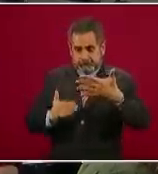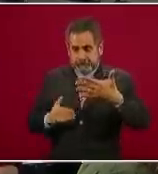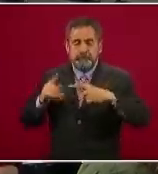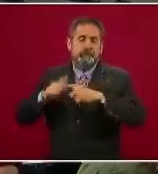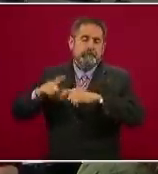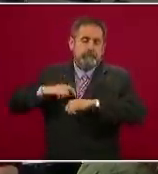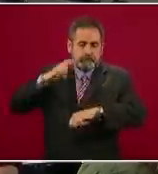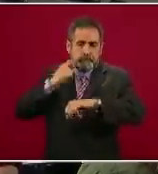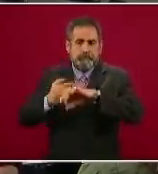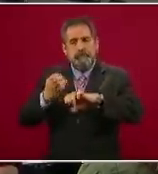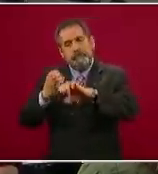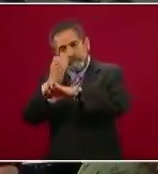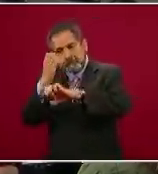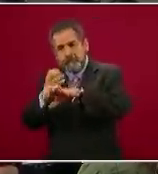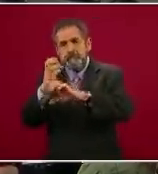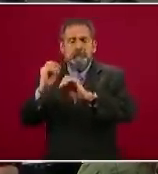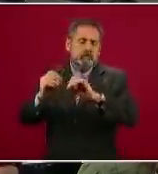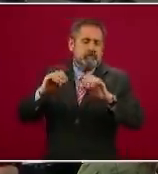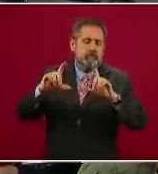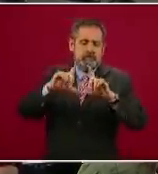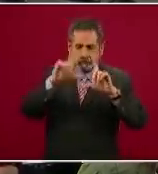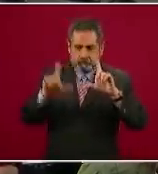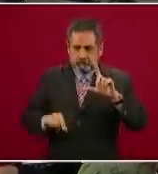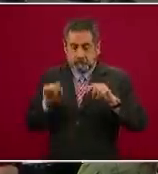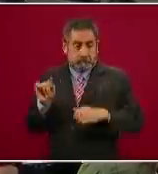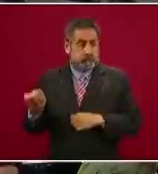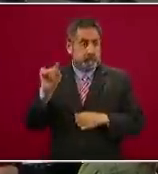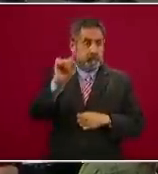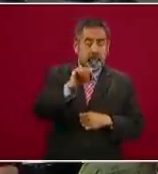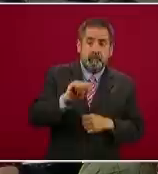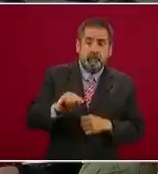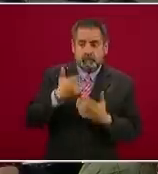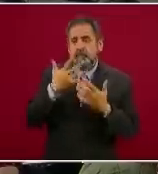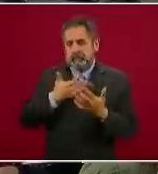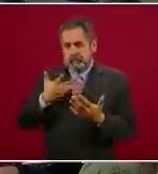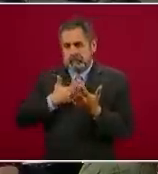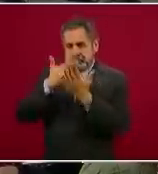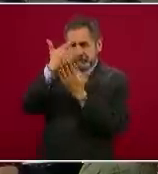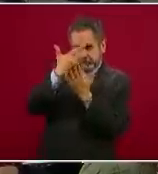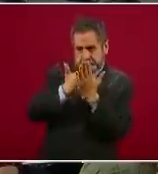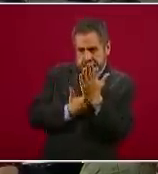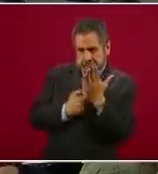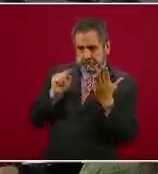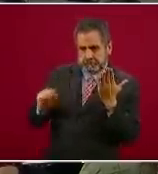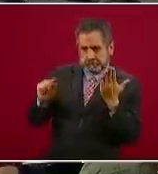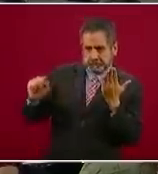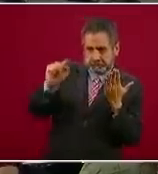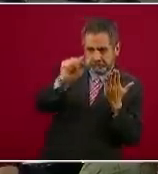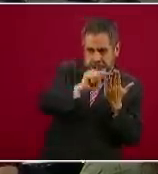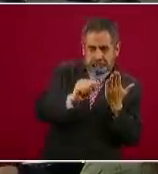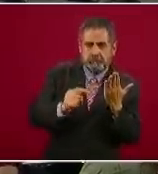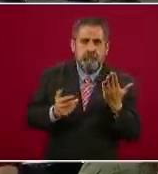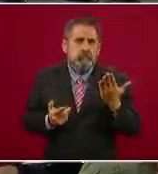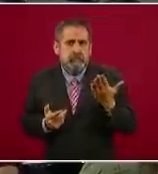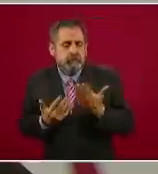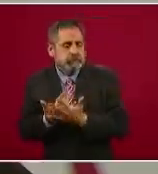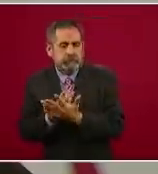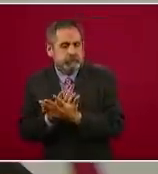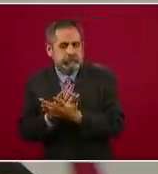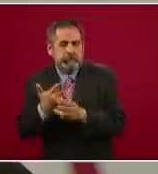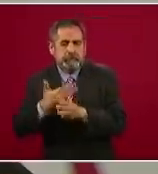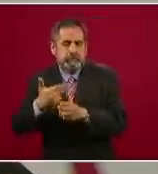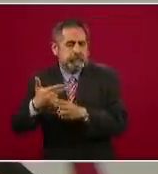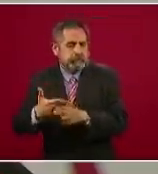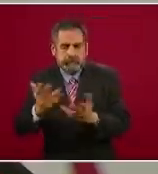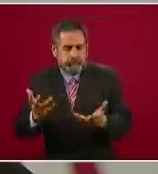los gobiernos estatales o los que son organizados por entidades privadas. También para el gobierno federal, con la ayuda